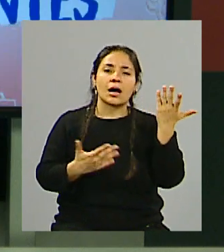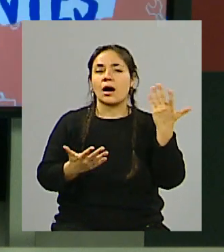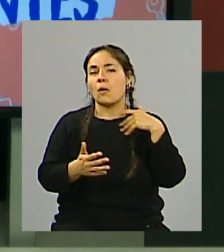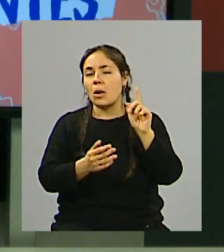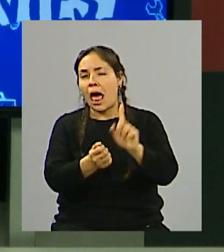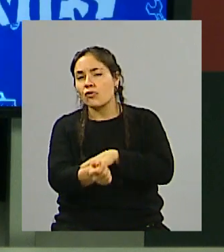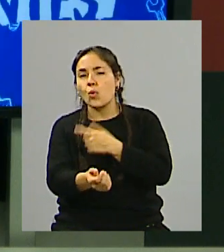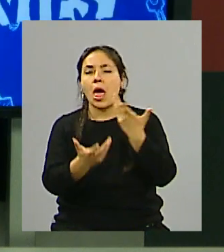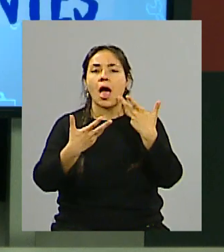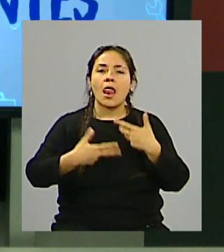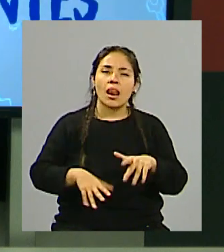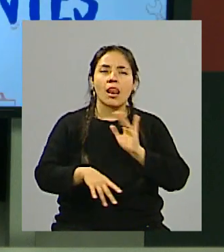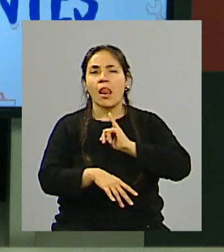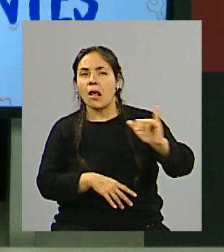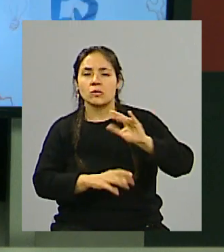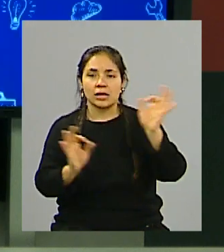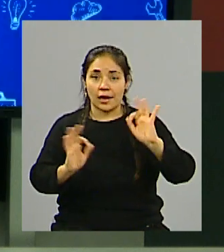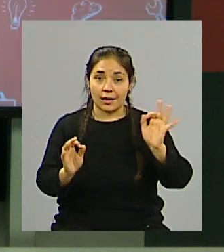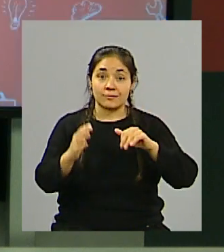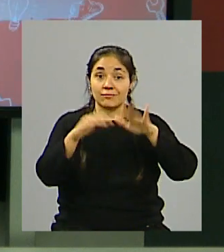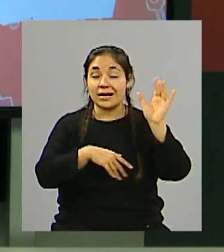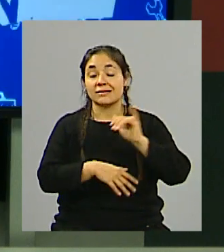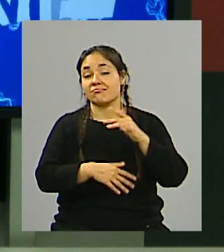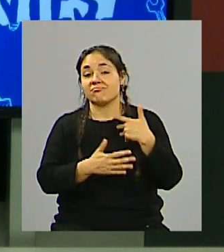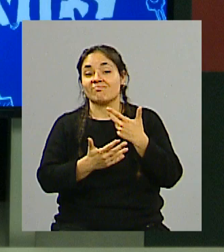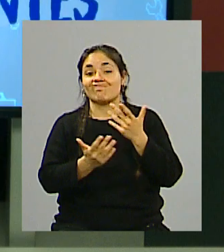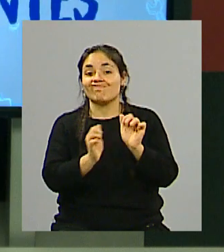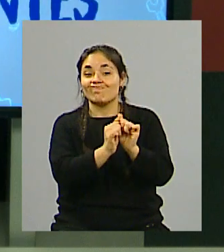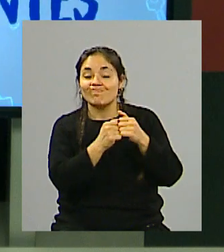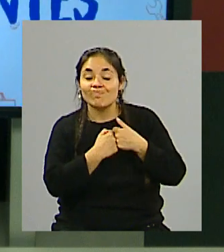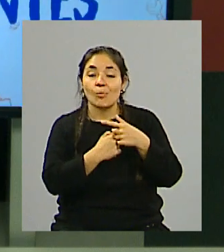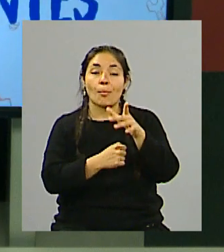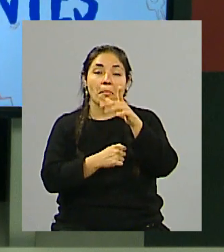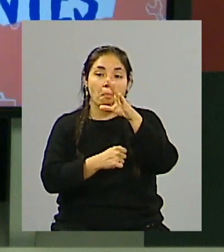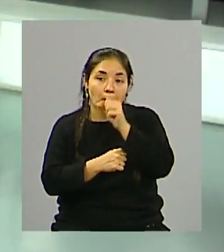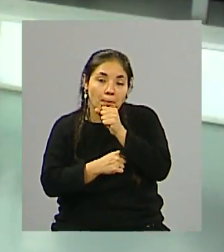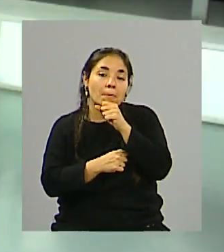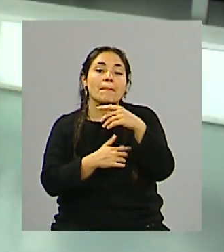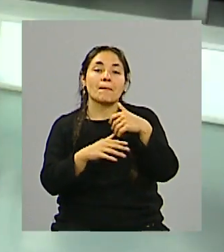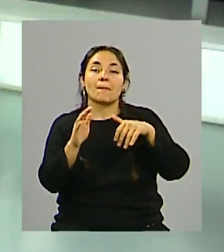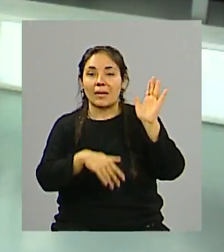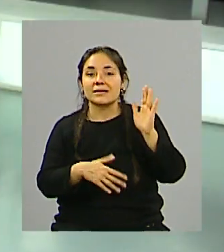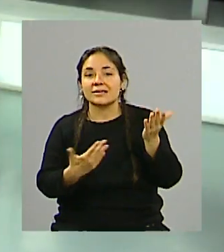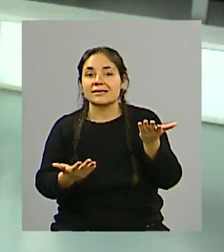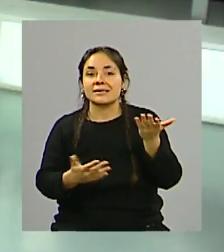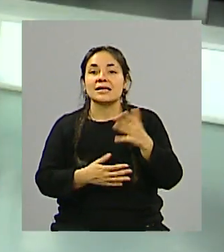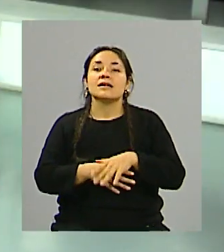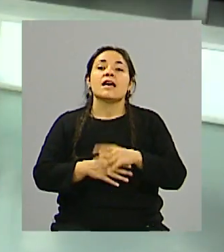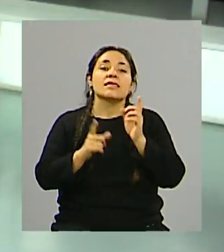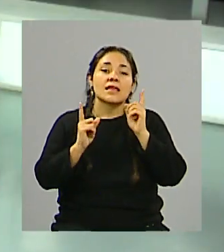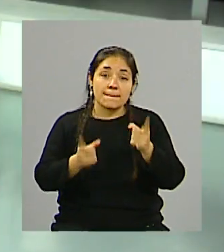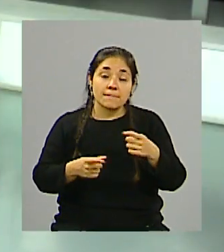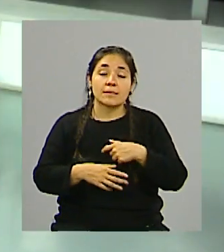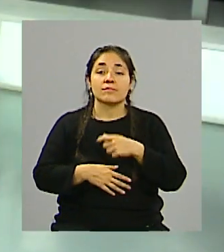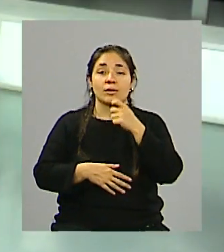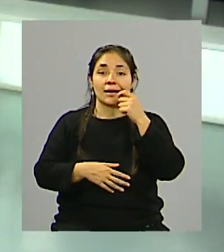por lo tanto, es una de las que menos denuncias, en las que menos denuncias se han expresado. También hay pocas respuestas